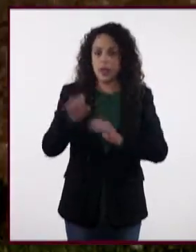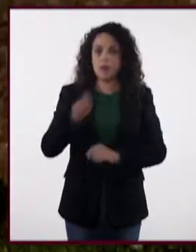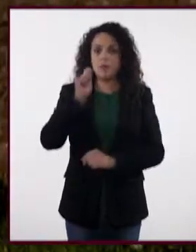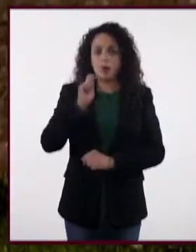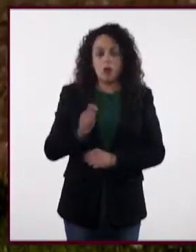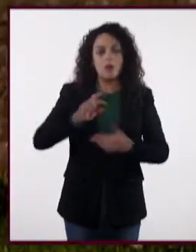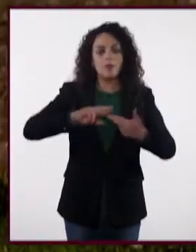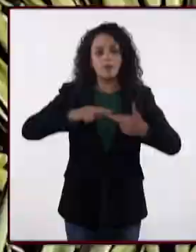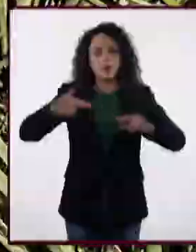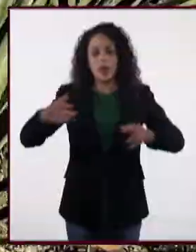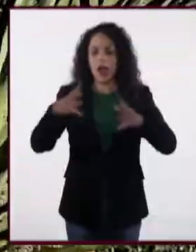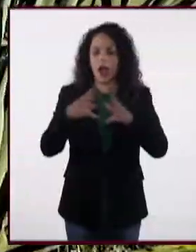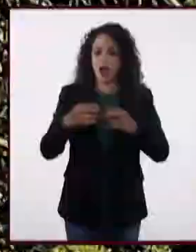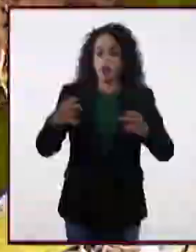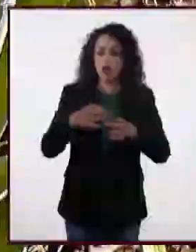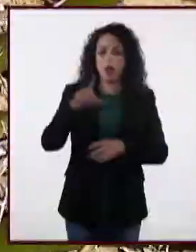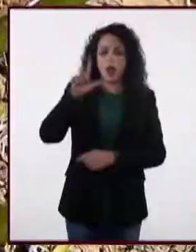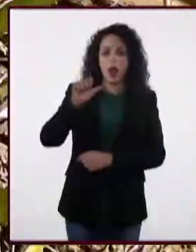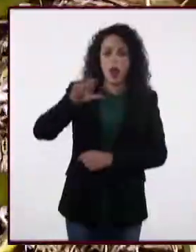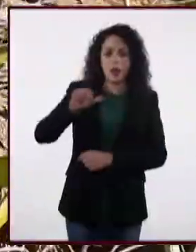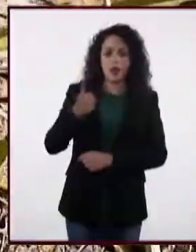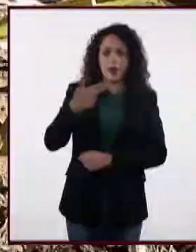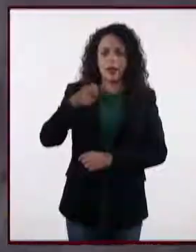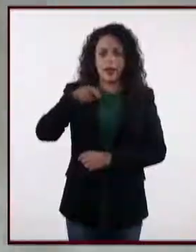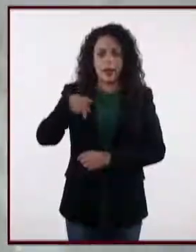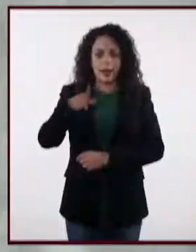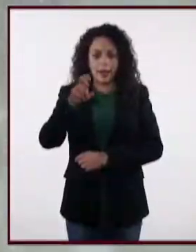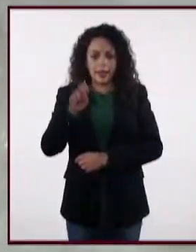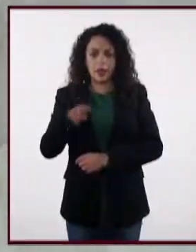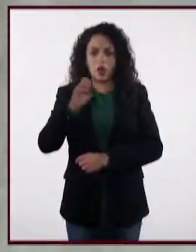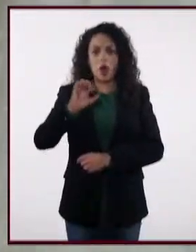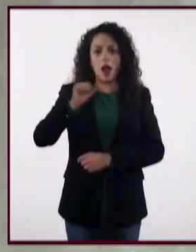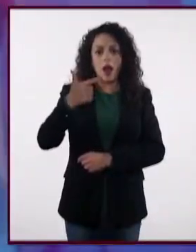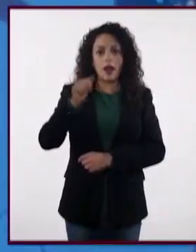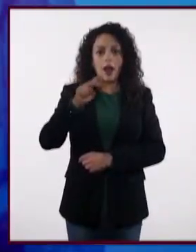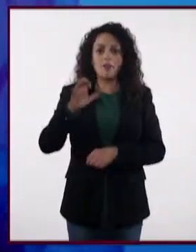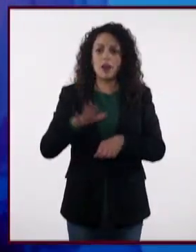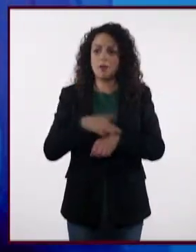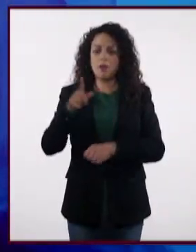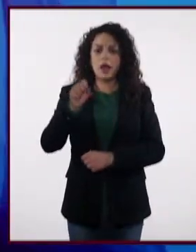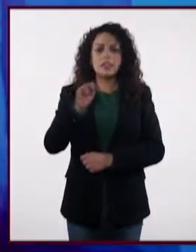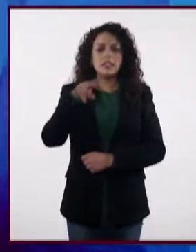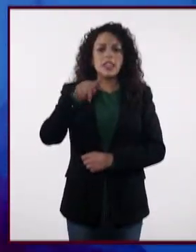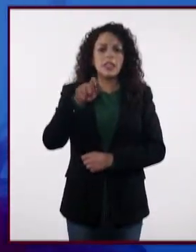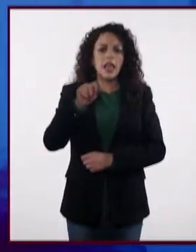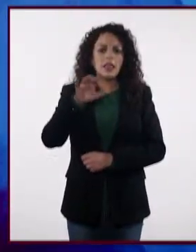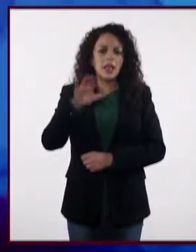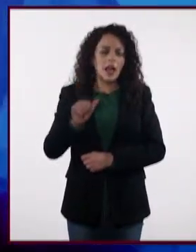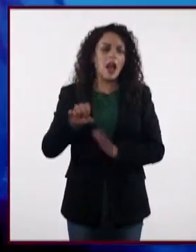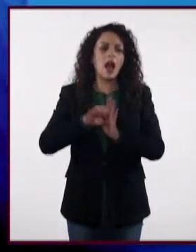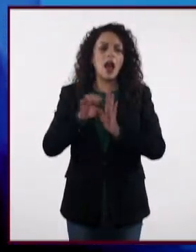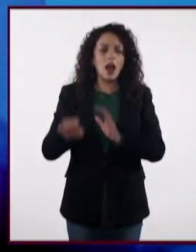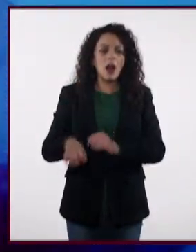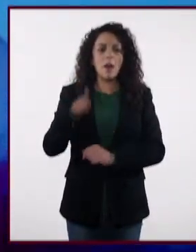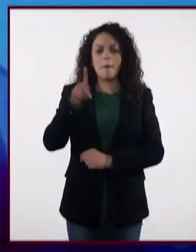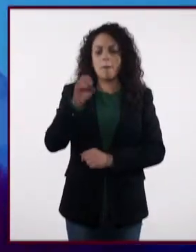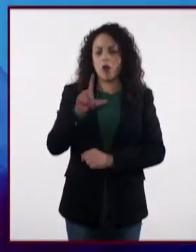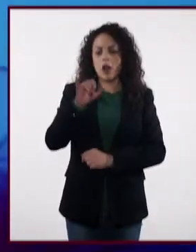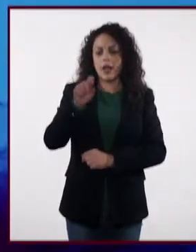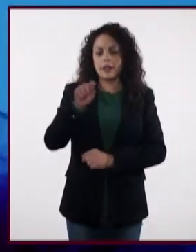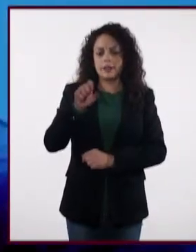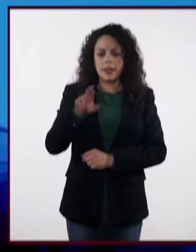algodón, la lana, el henequén o el agave, o ser sintéticas, como el poliéster o el nylon, que son